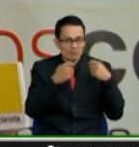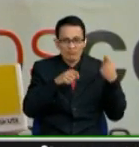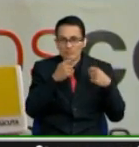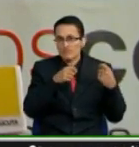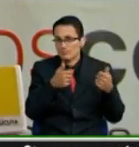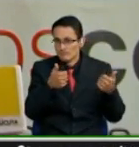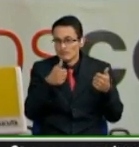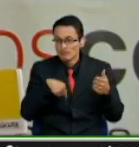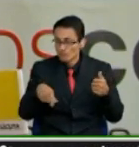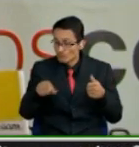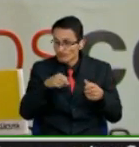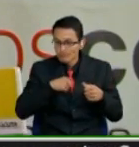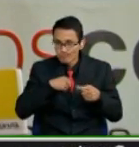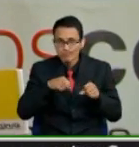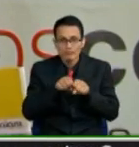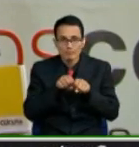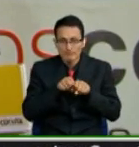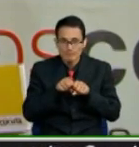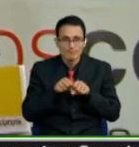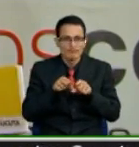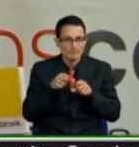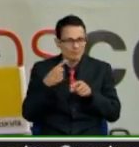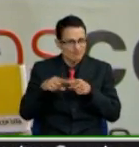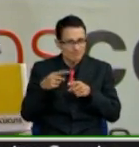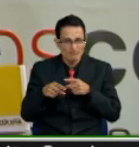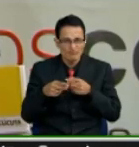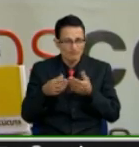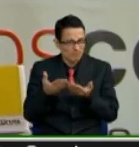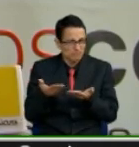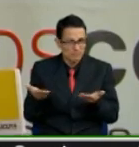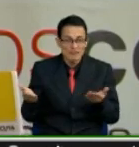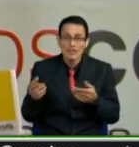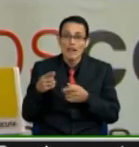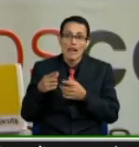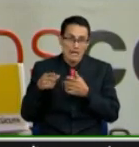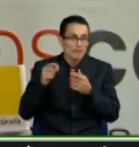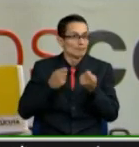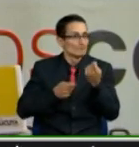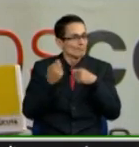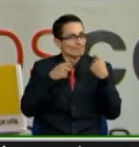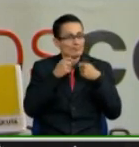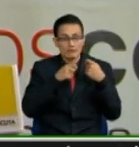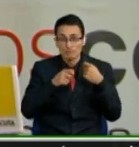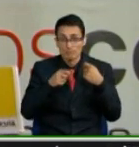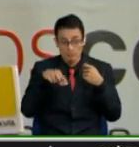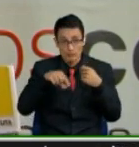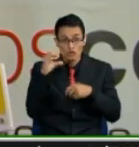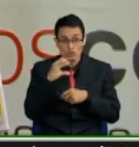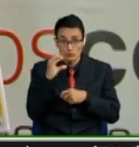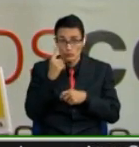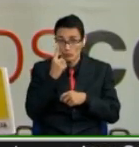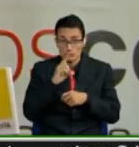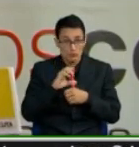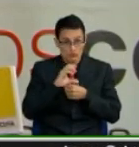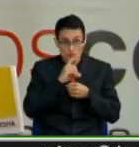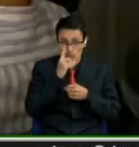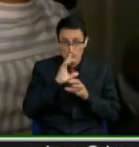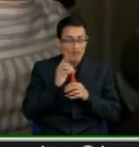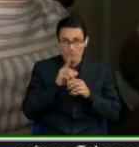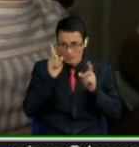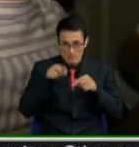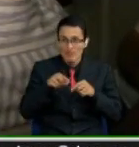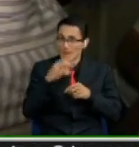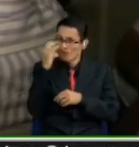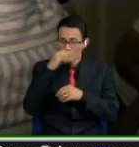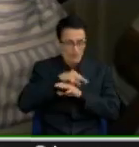que nosotros producimos a través del calzado en nuestra ciudad y que lleguen a todos los rincones de Colombia y que también salgan hacia el exterior.